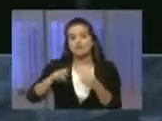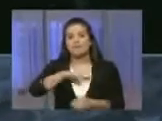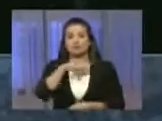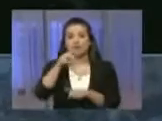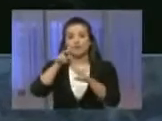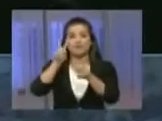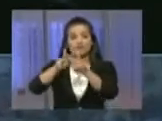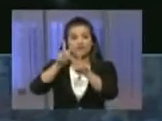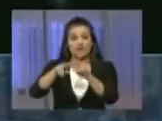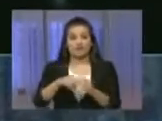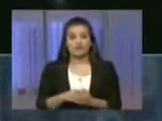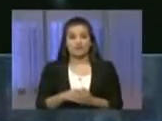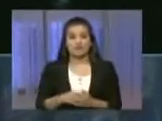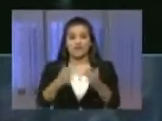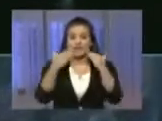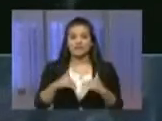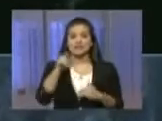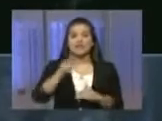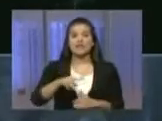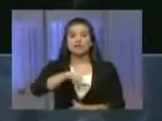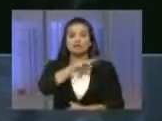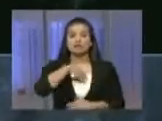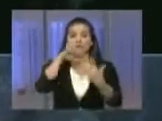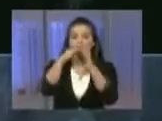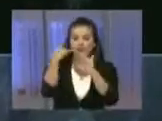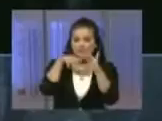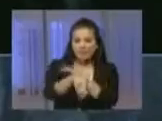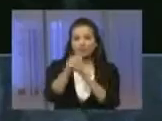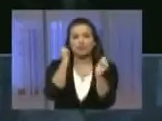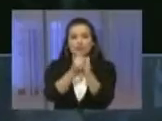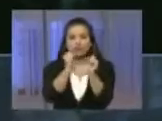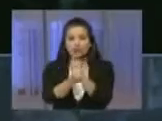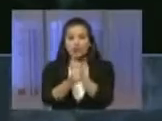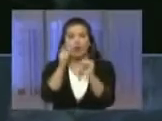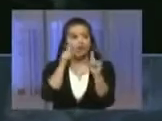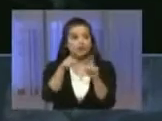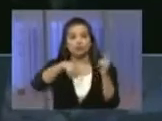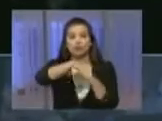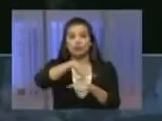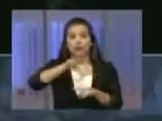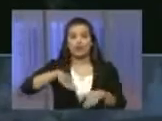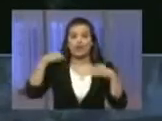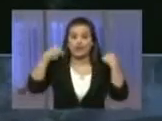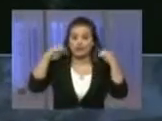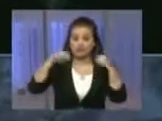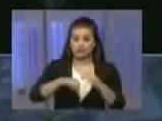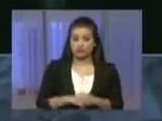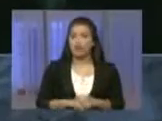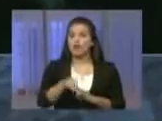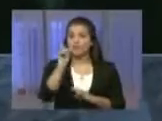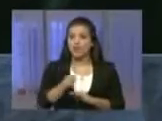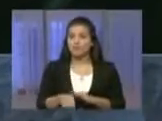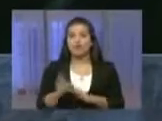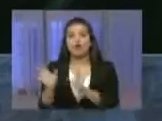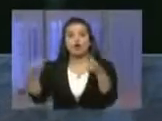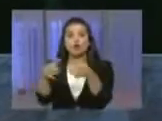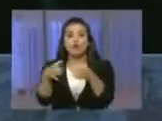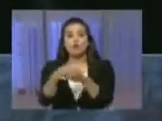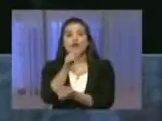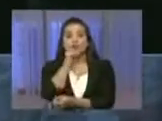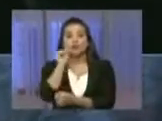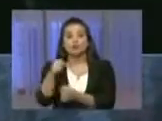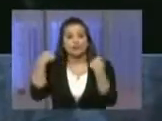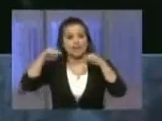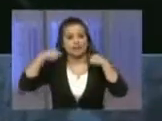misión barrio adentro deportivo para que los muchachos hagan ejercicio para los c círculos de abuelo haciendo ejercicio